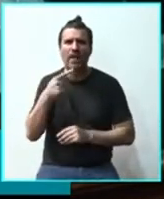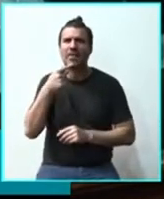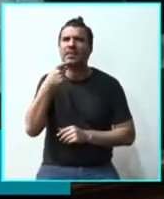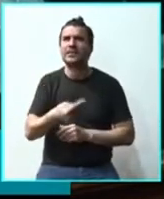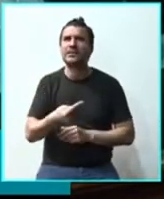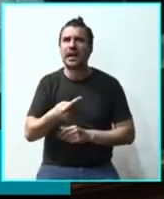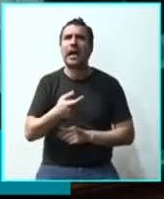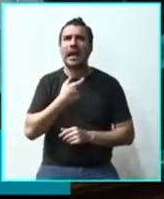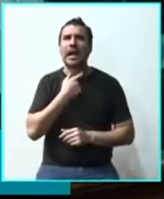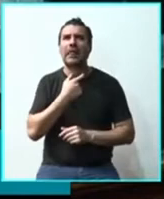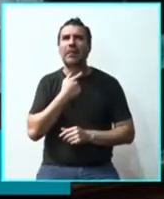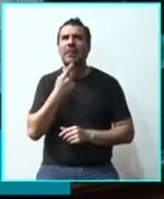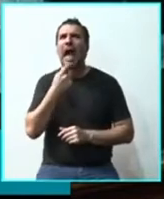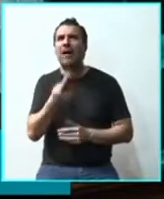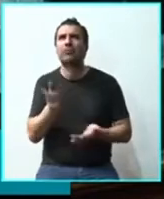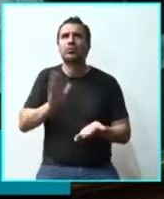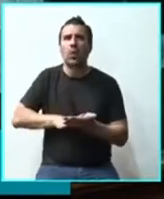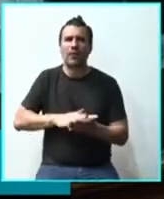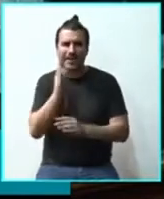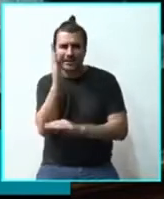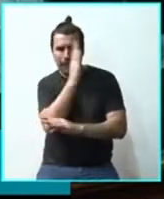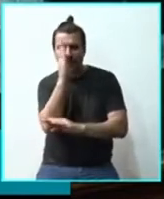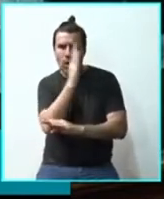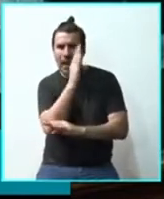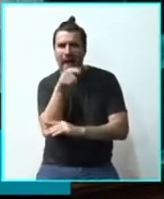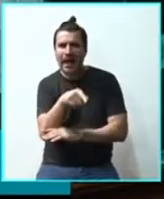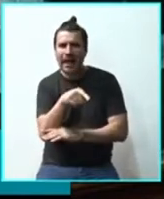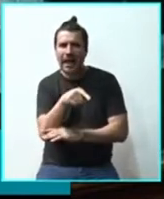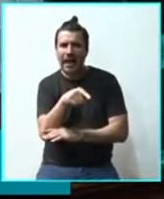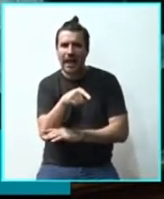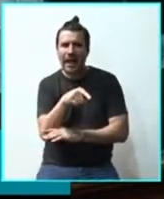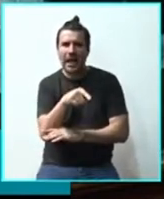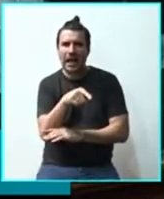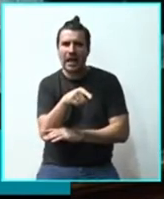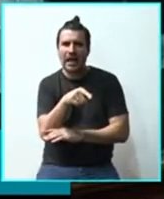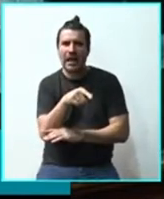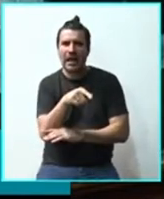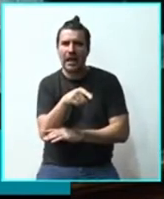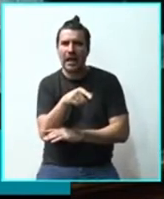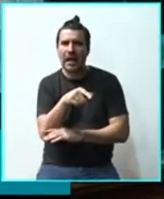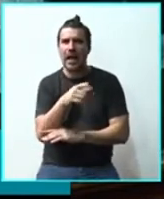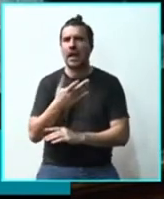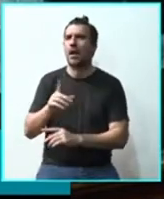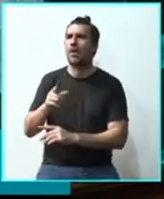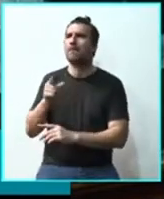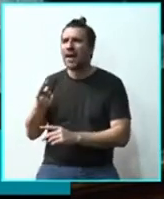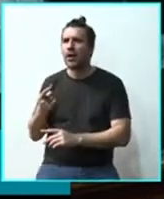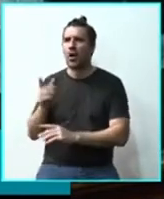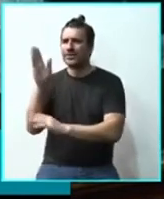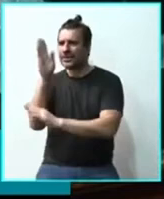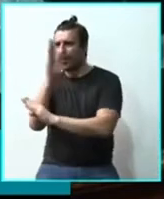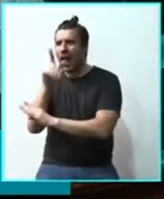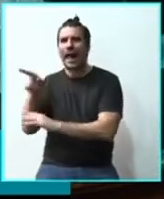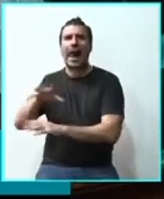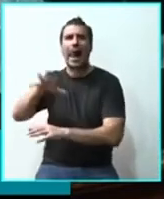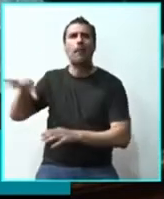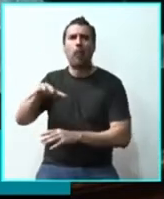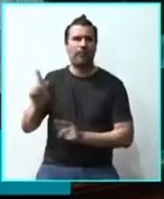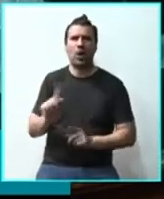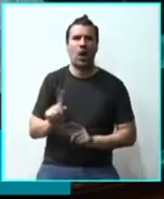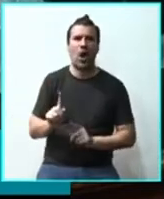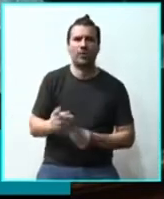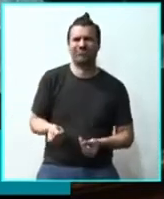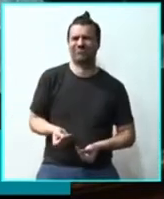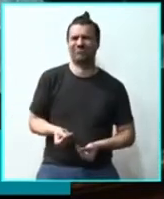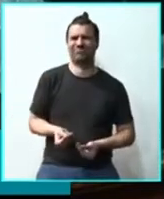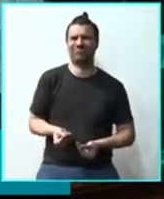haya espionaje ilegal para sindicalistas y embajadores, pero no para la población, para el pueblo. Bueno, el espionaje